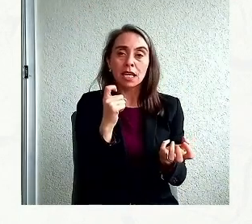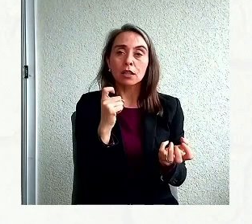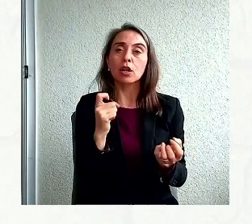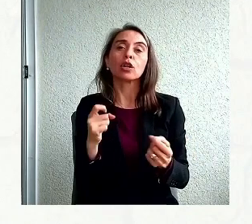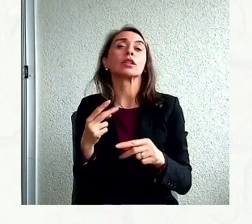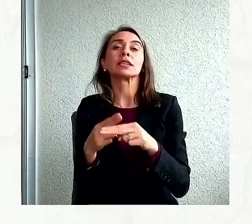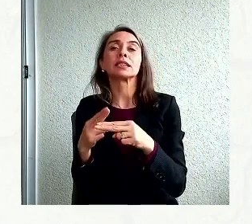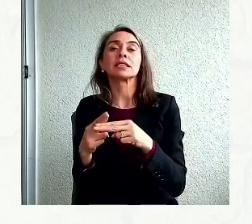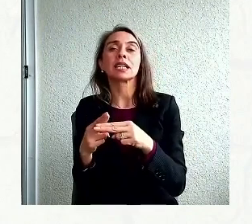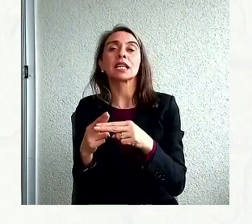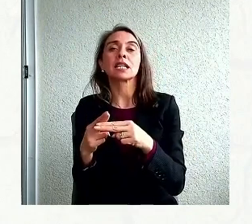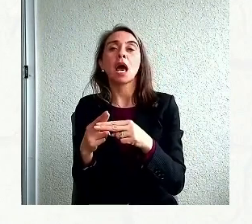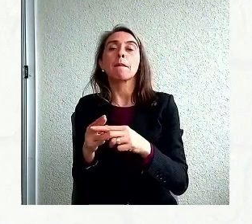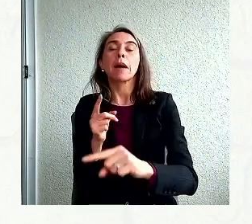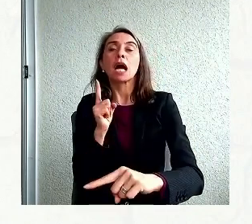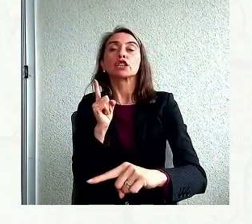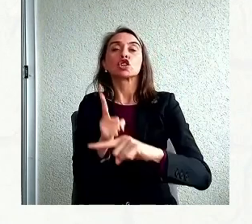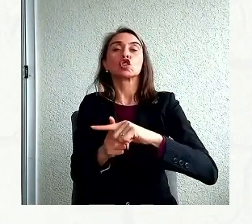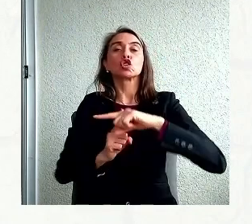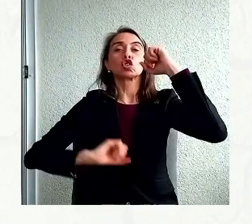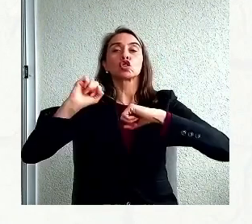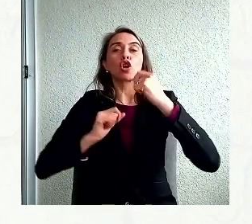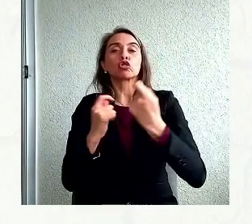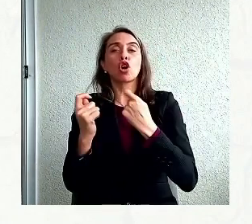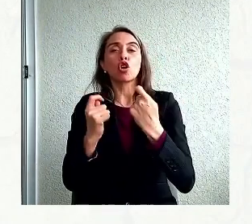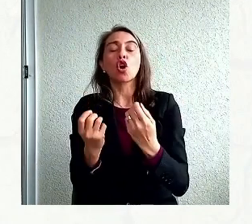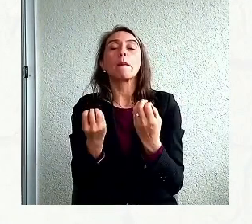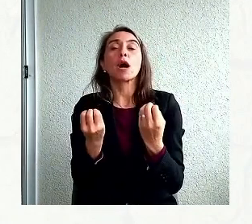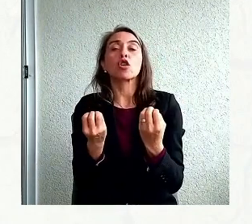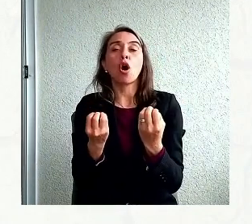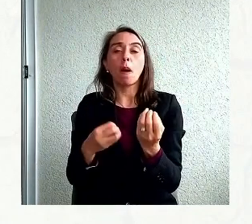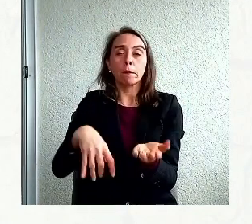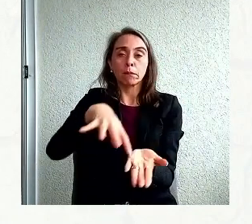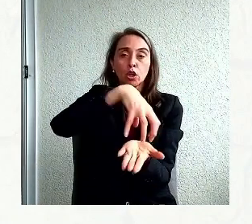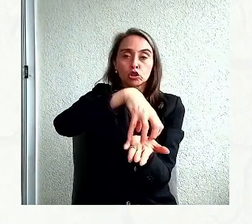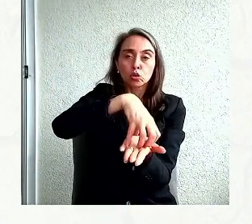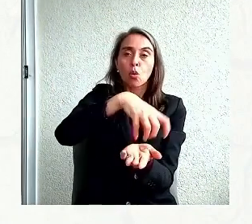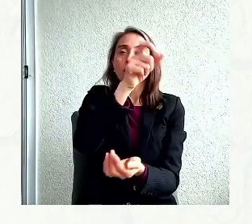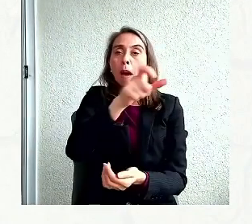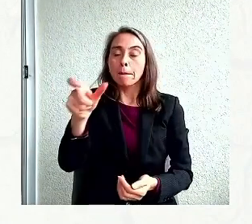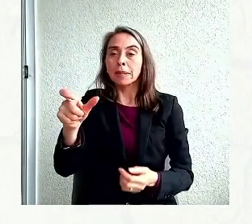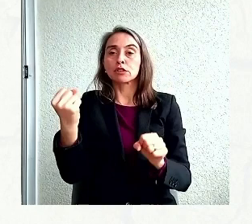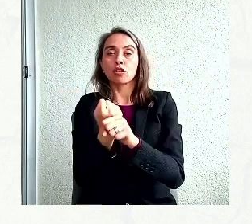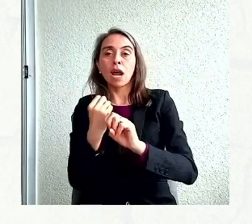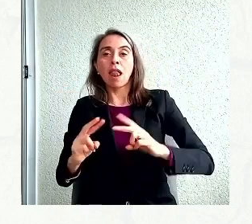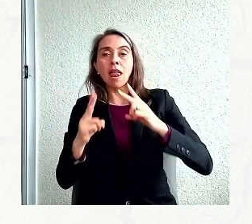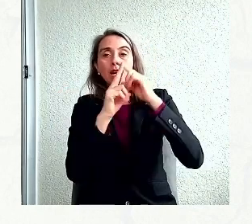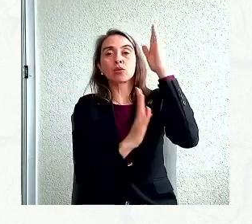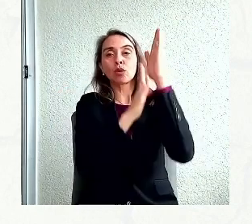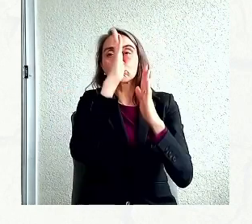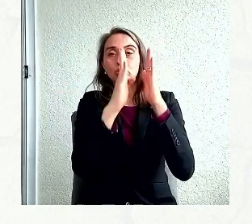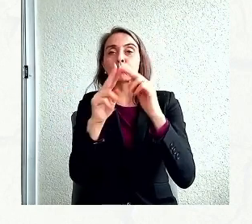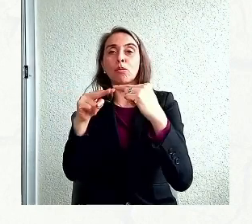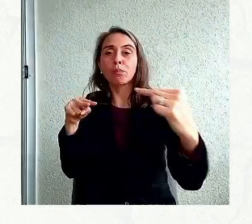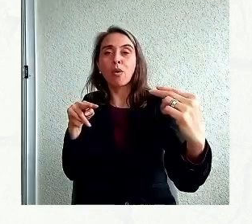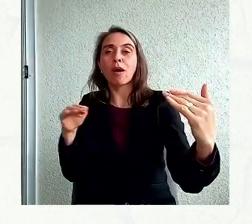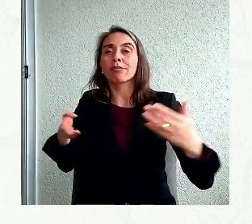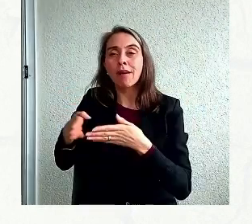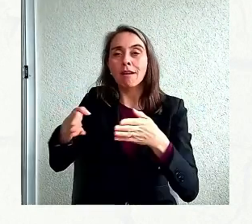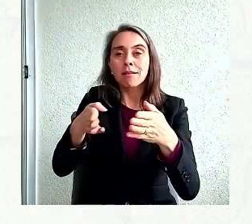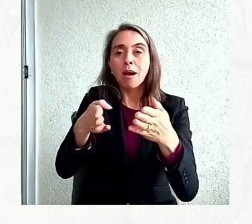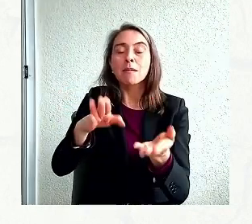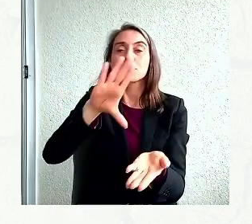socioeconómico. ¿Cómo las ciudades, la gente, la infraestructura económica de los países y